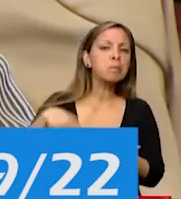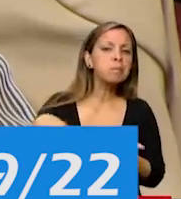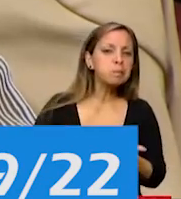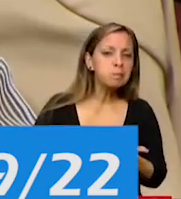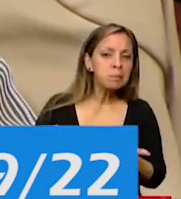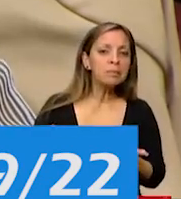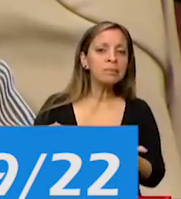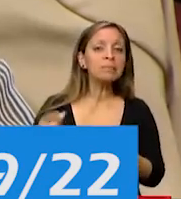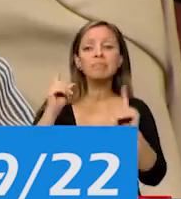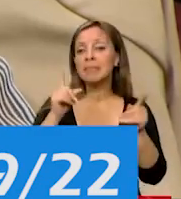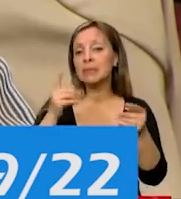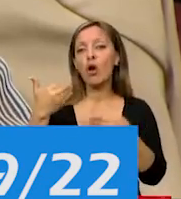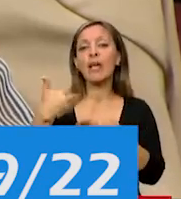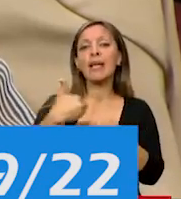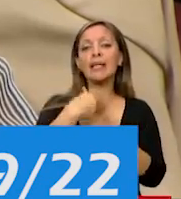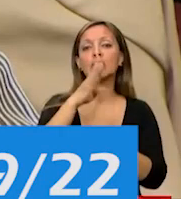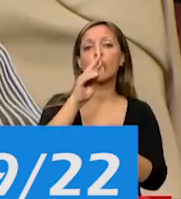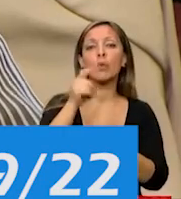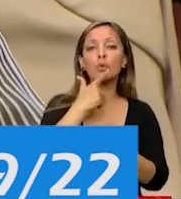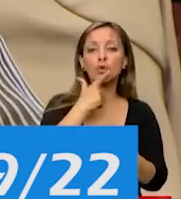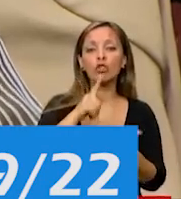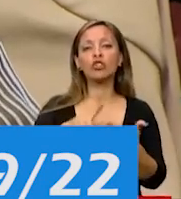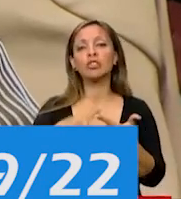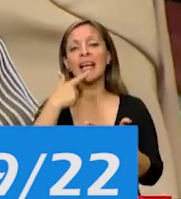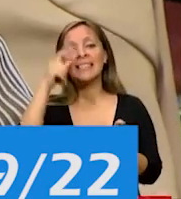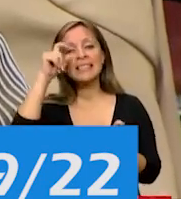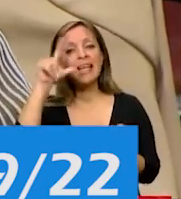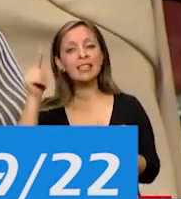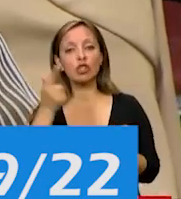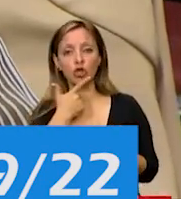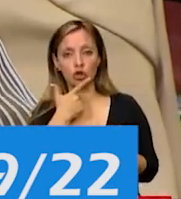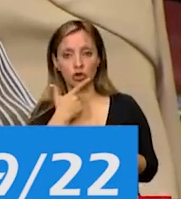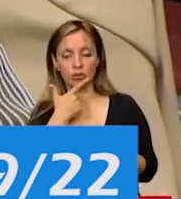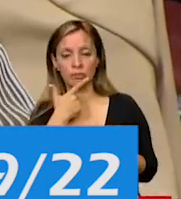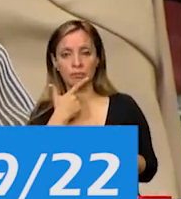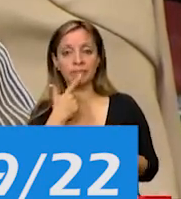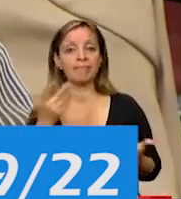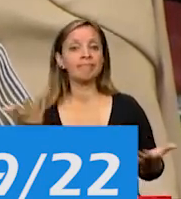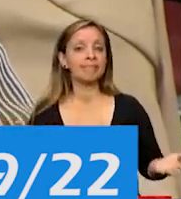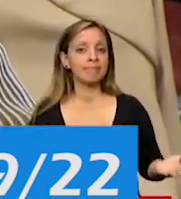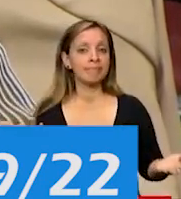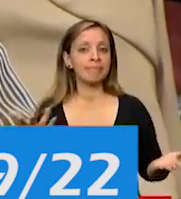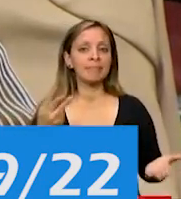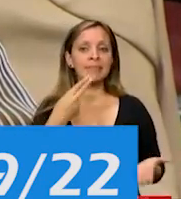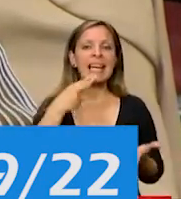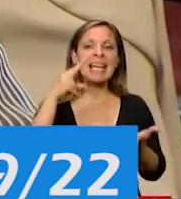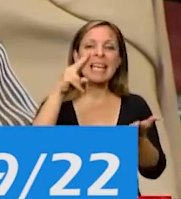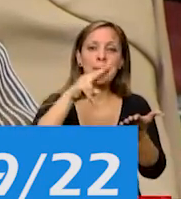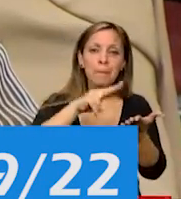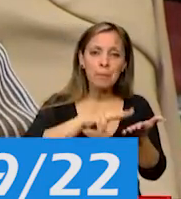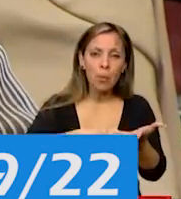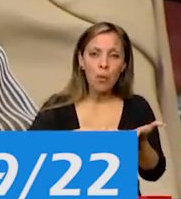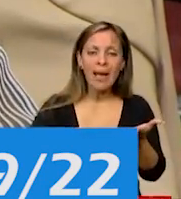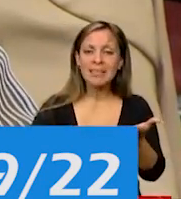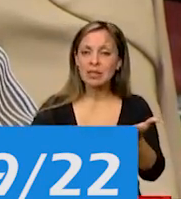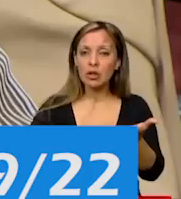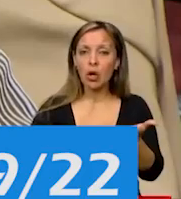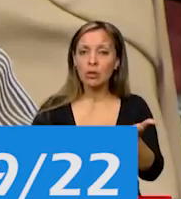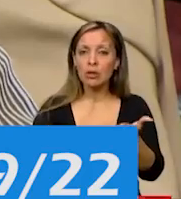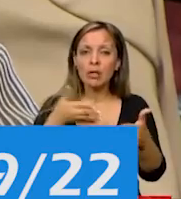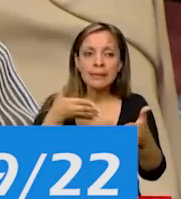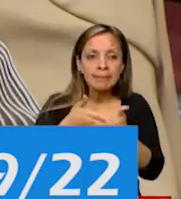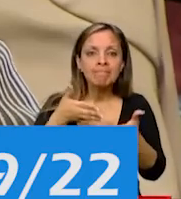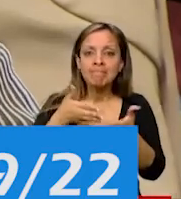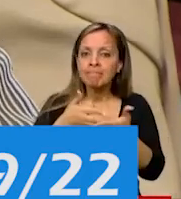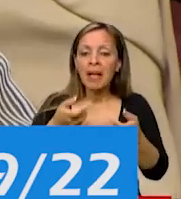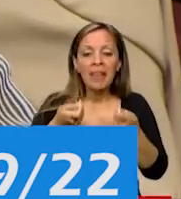otros, ingresos brutos y sellos. Y miren, no hay impuesto menos progresista que el de ingresos